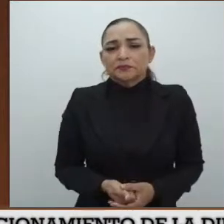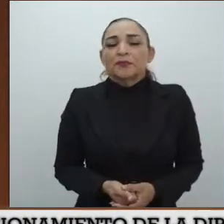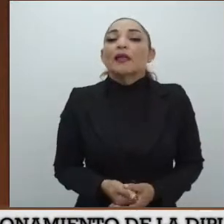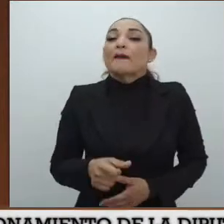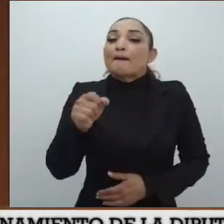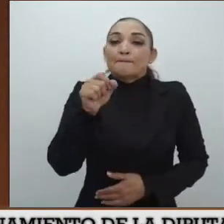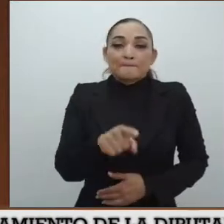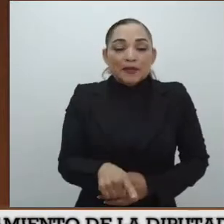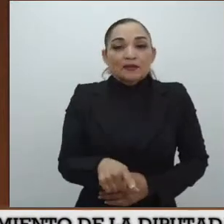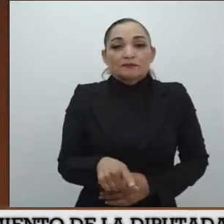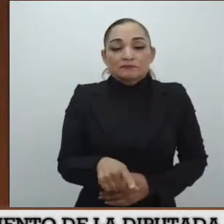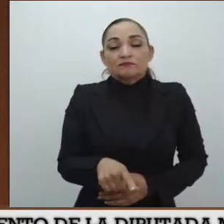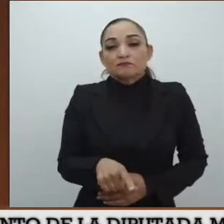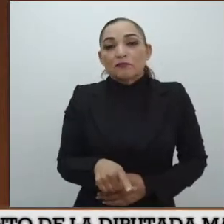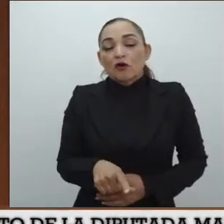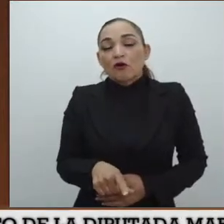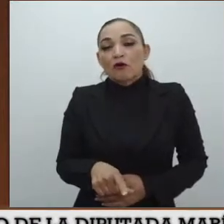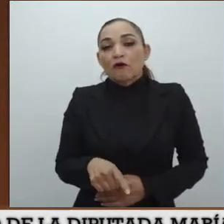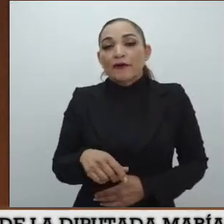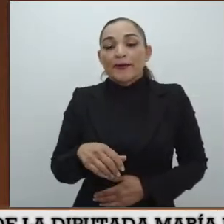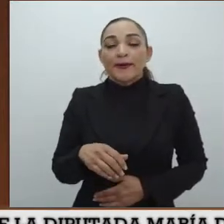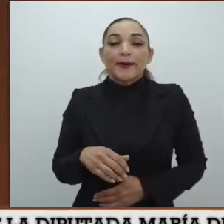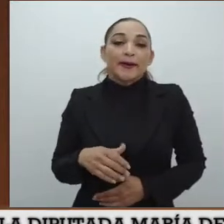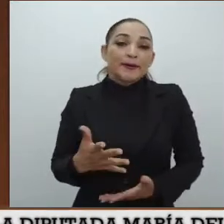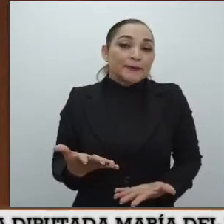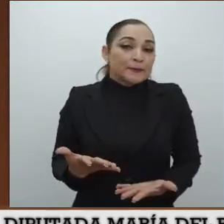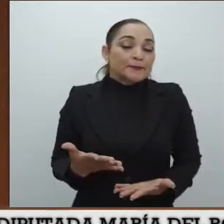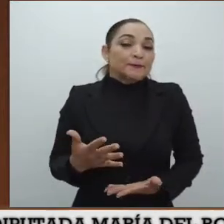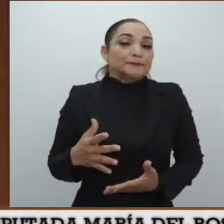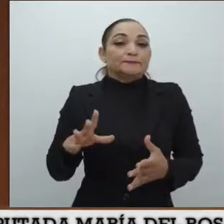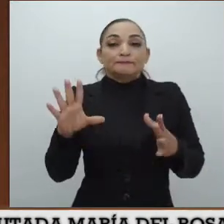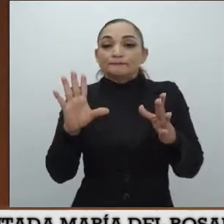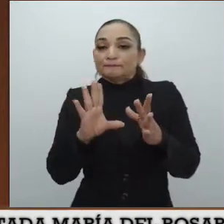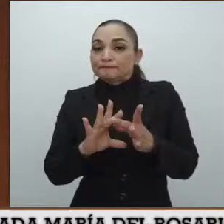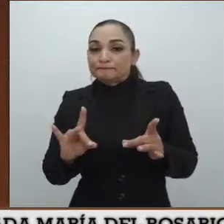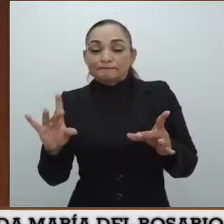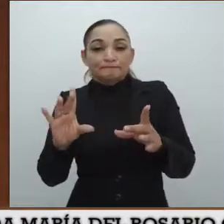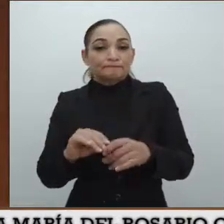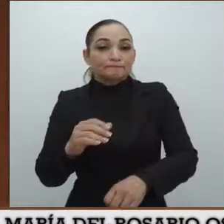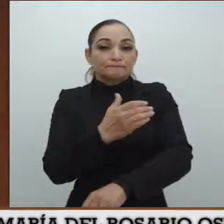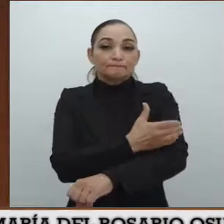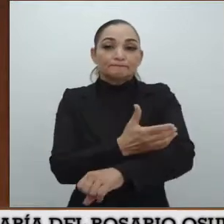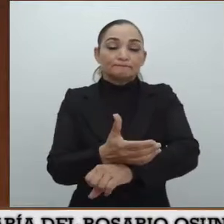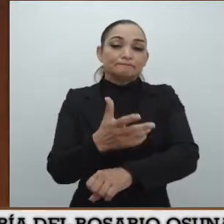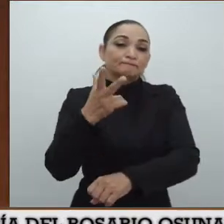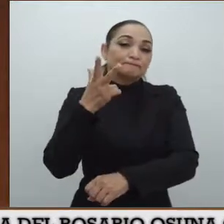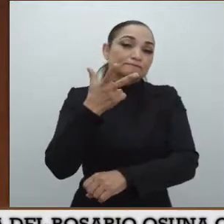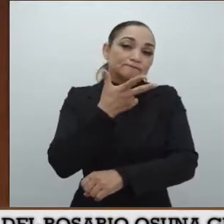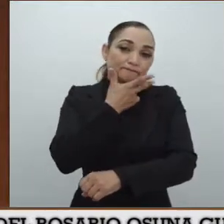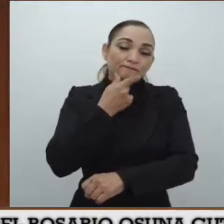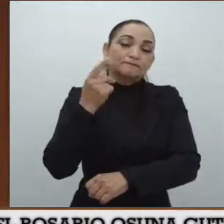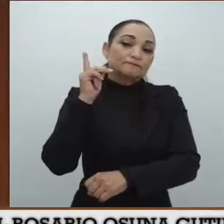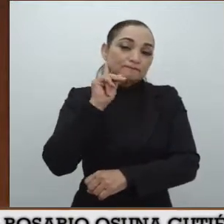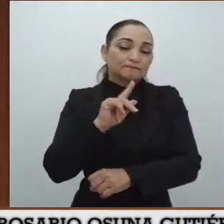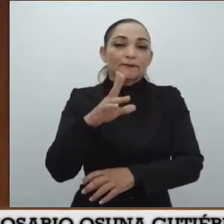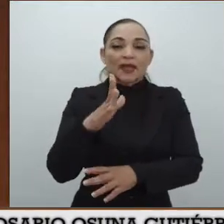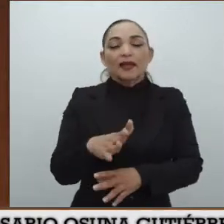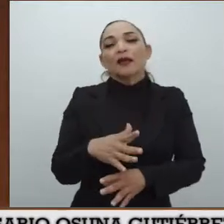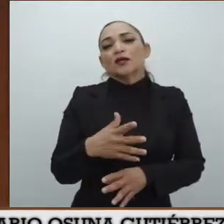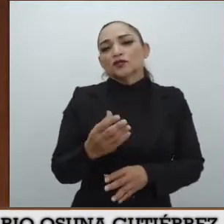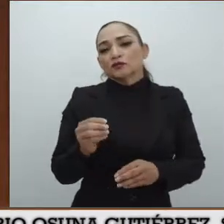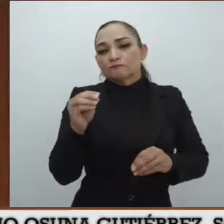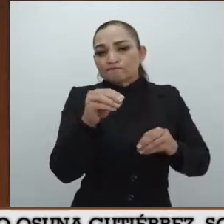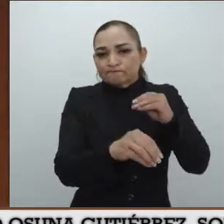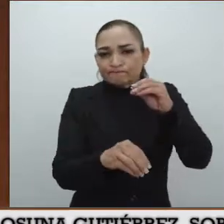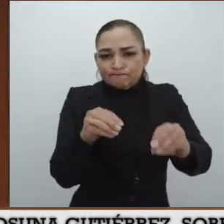También quiero hacer mención, compañeras, compañeros, del trabajo que hacemos legislativo y